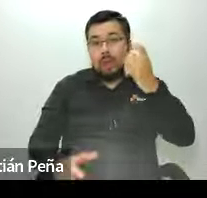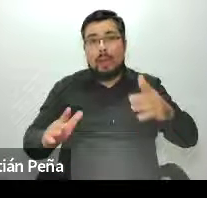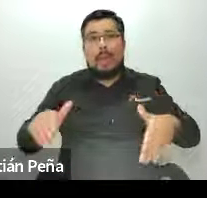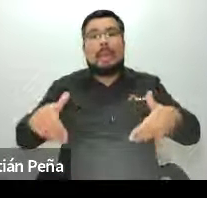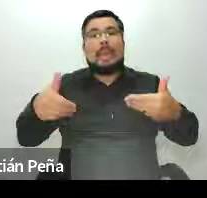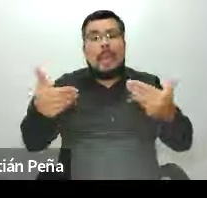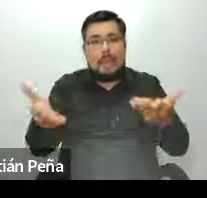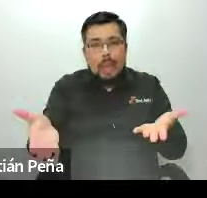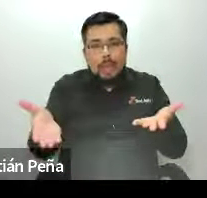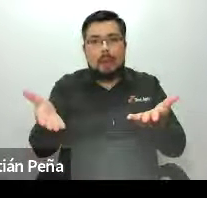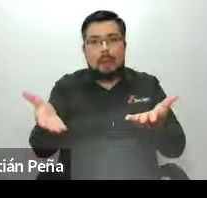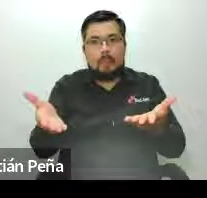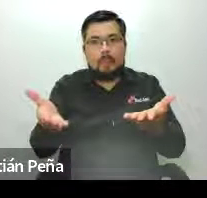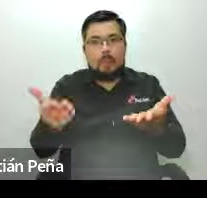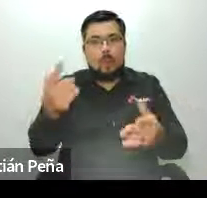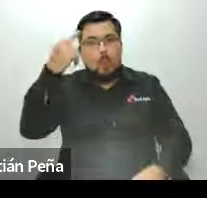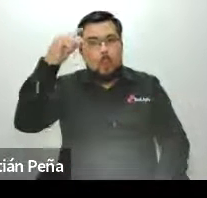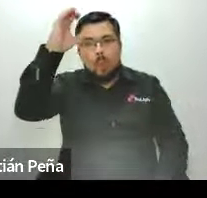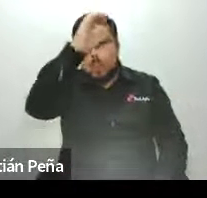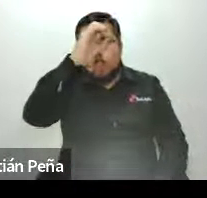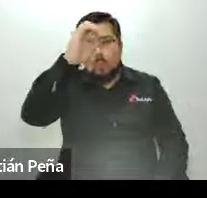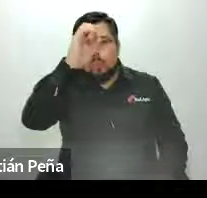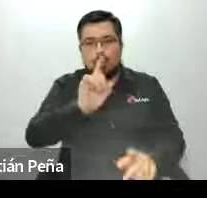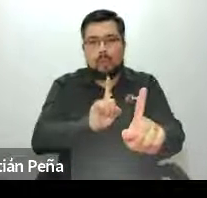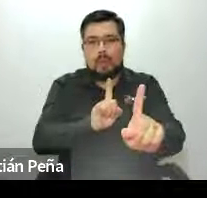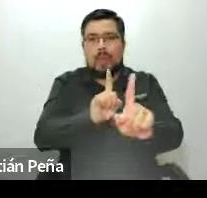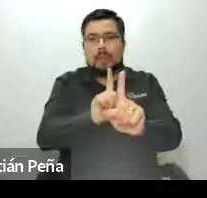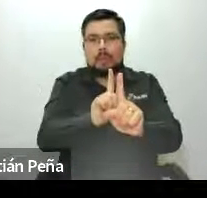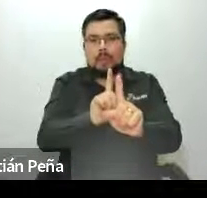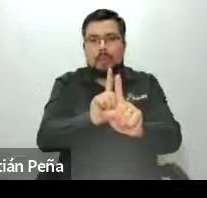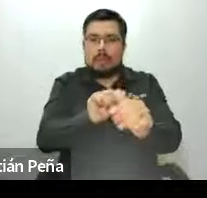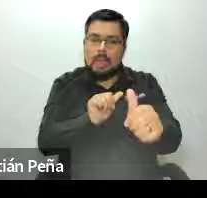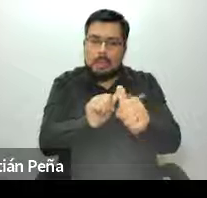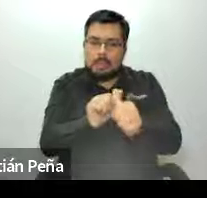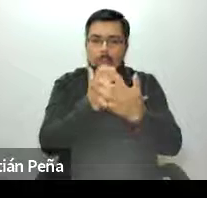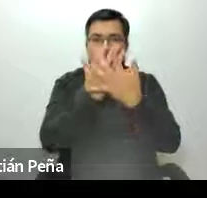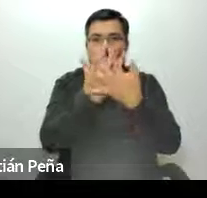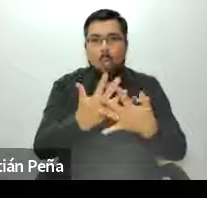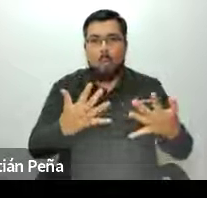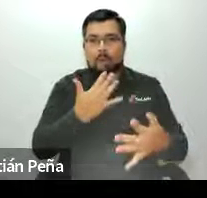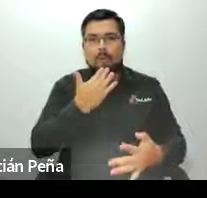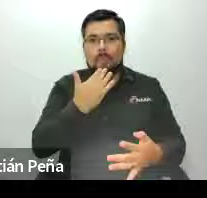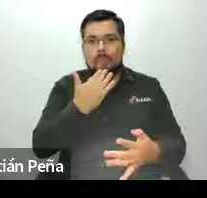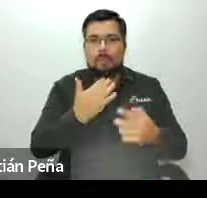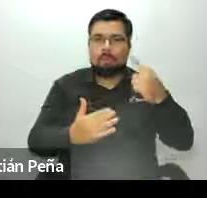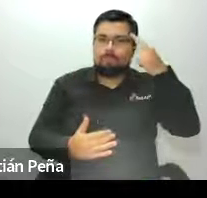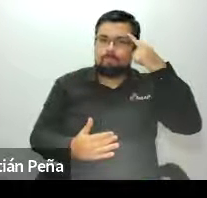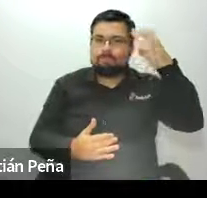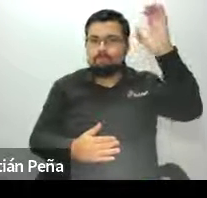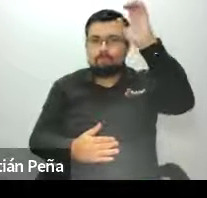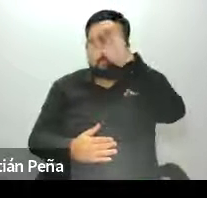perspectiva de acercamiento curricular, una perspectiva además de docencia, que